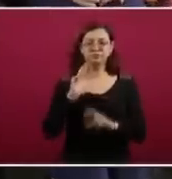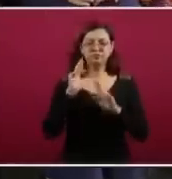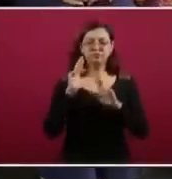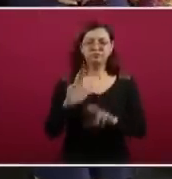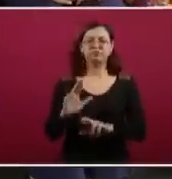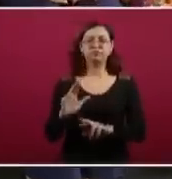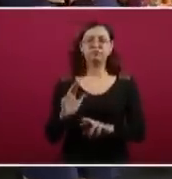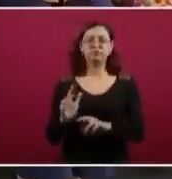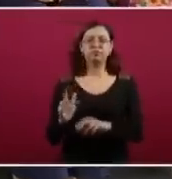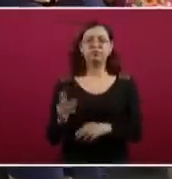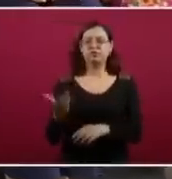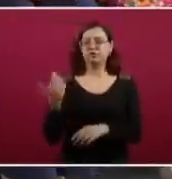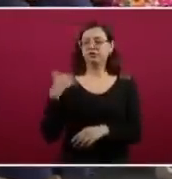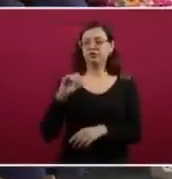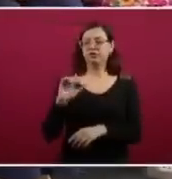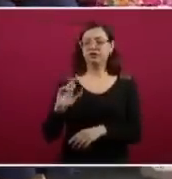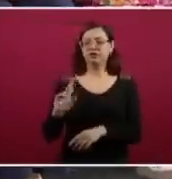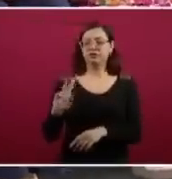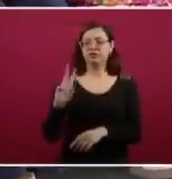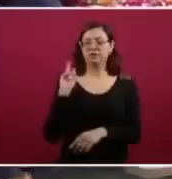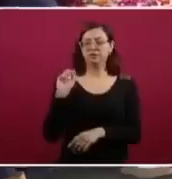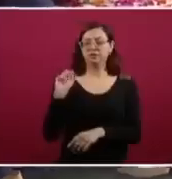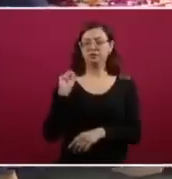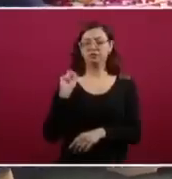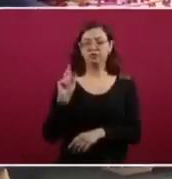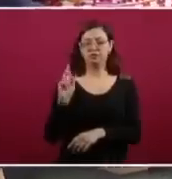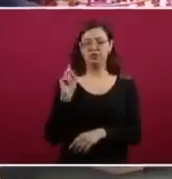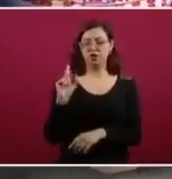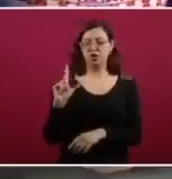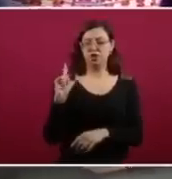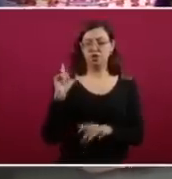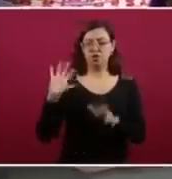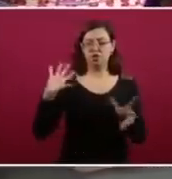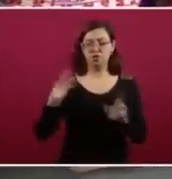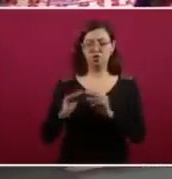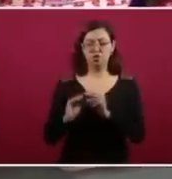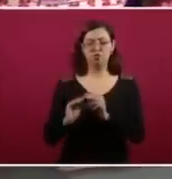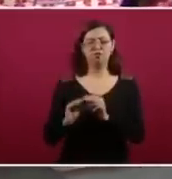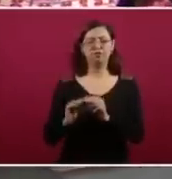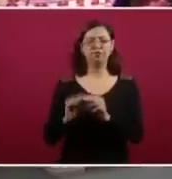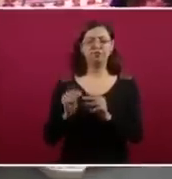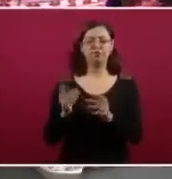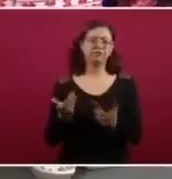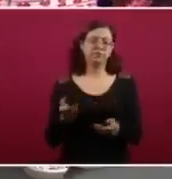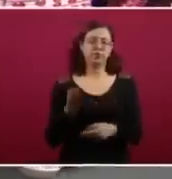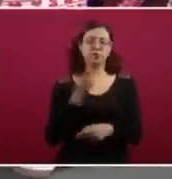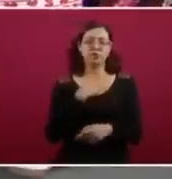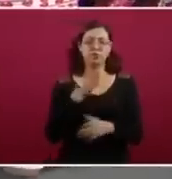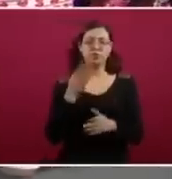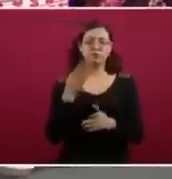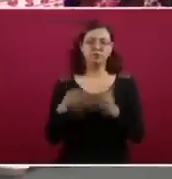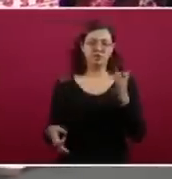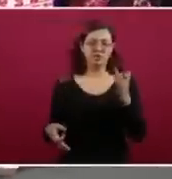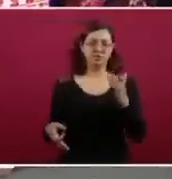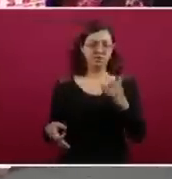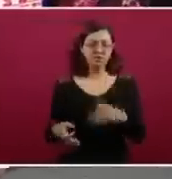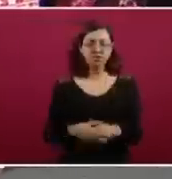Fin, la secretaria de Economía y el